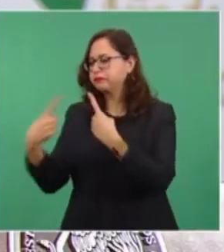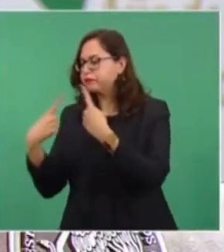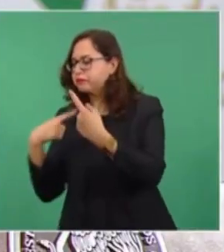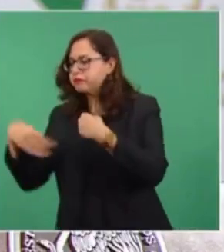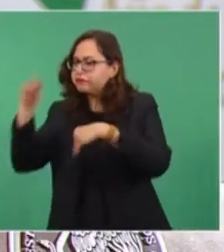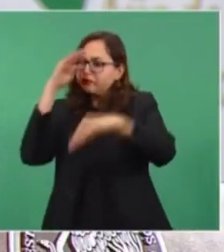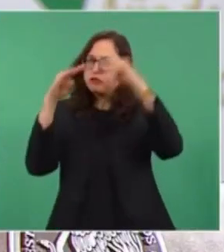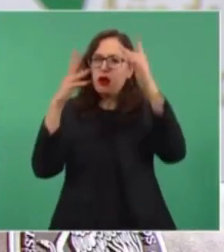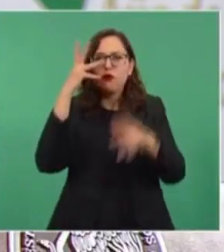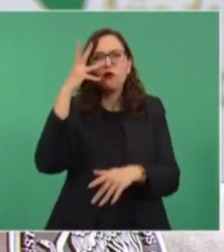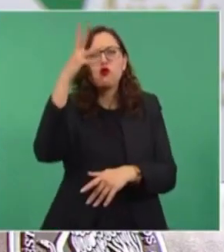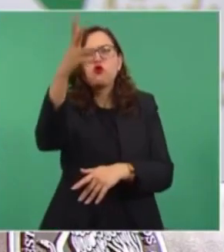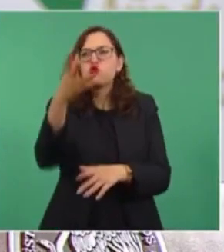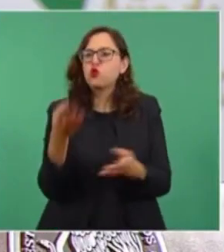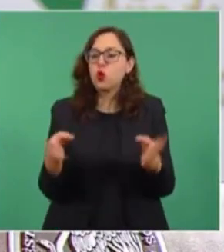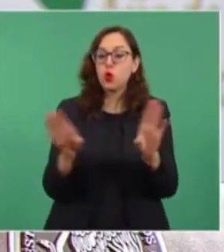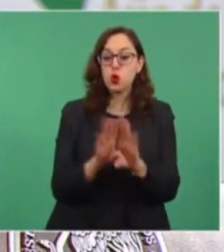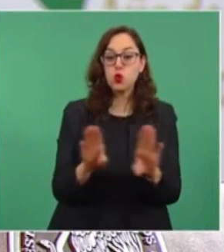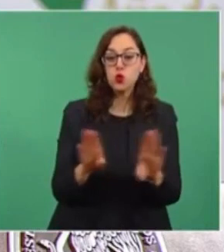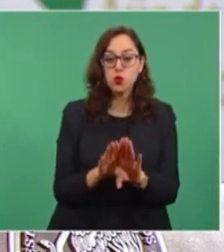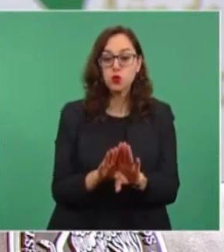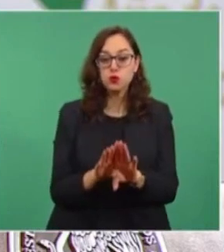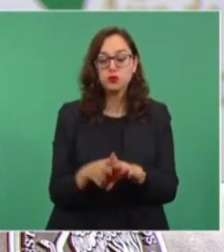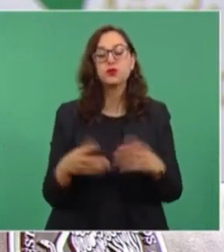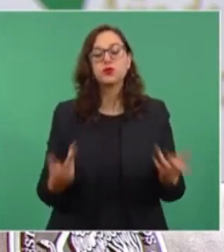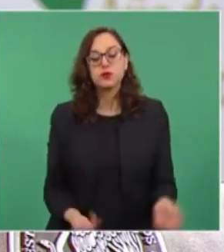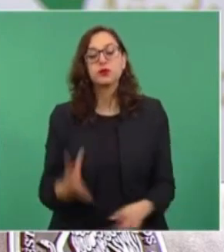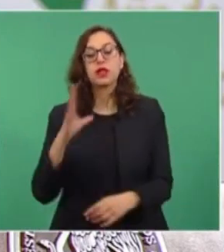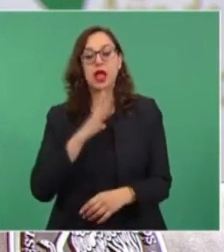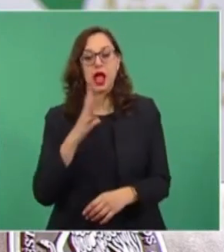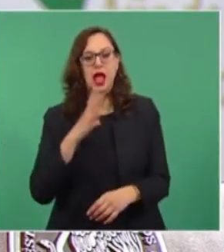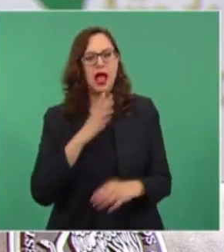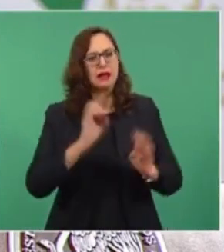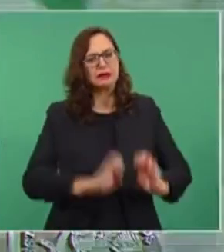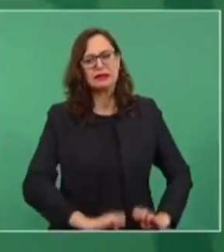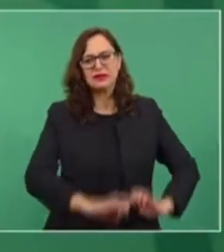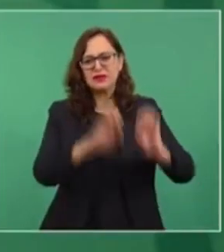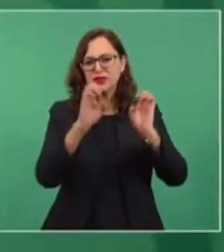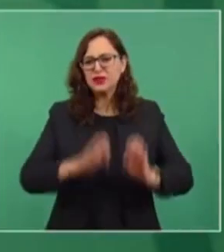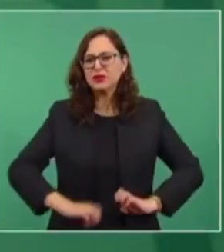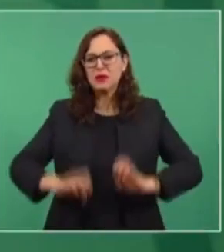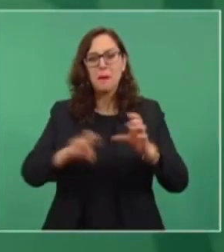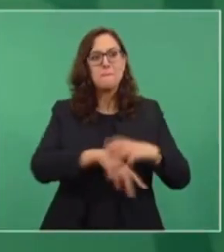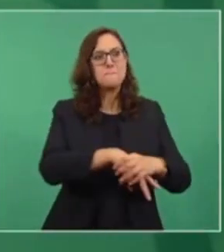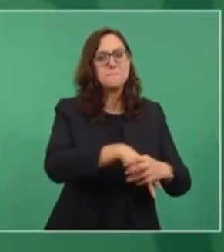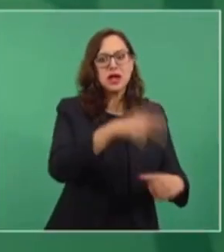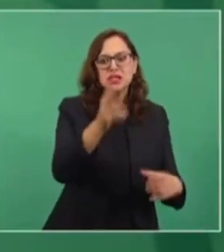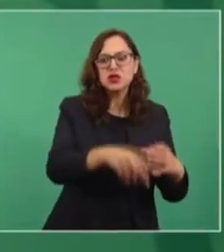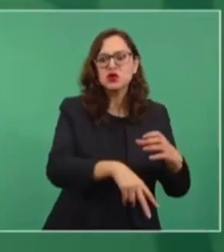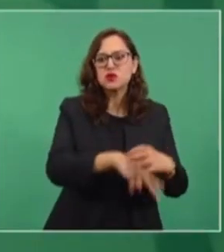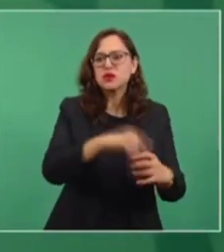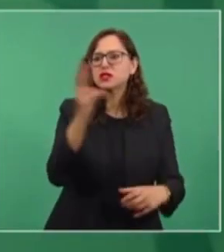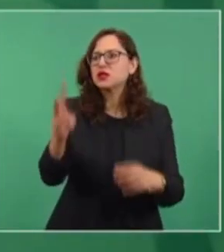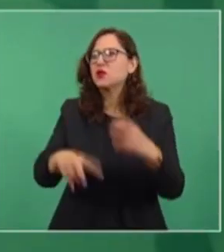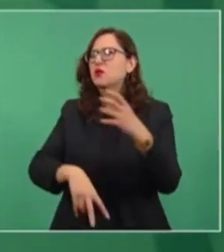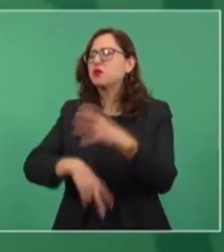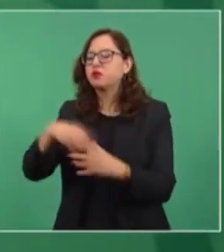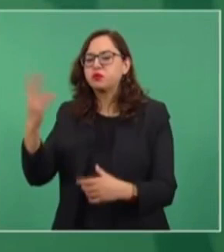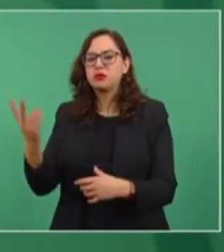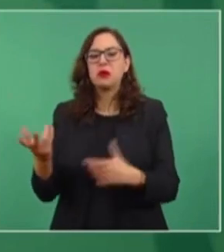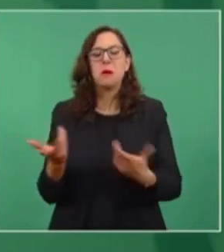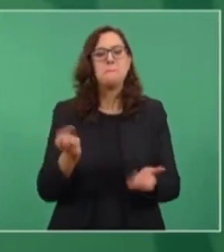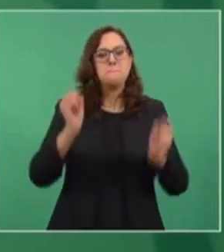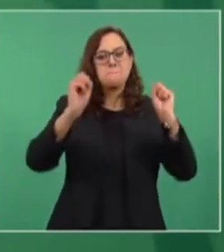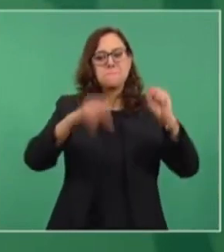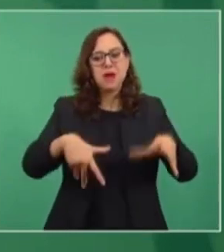ciudades. Encontramos grandes corporativos desocupados a lo largo y ancho de las ciudades, espacios que todavía hace unos